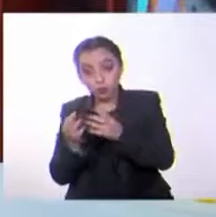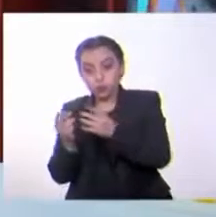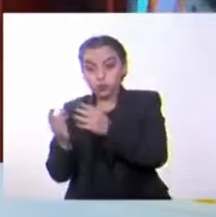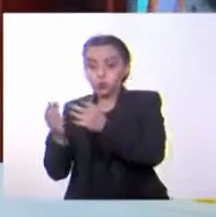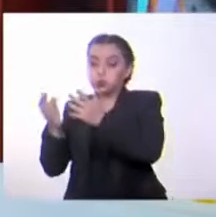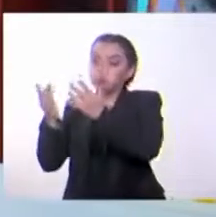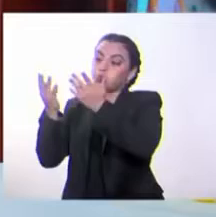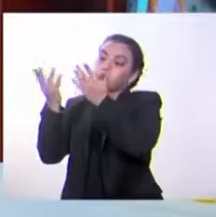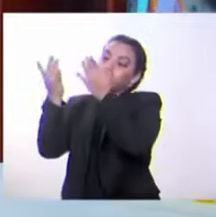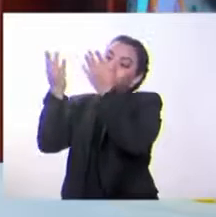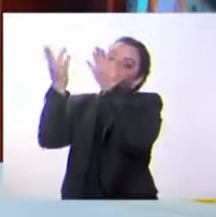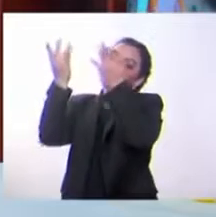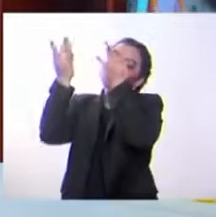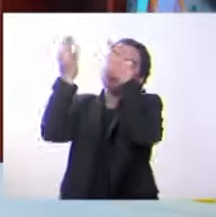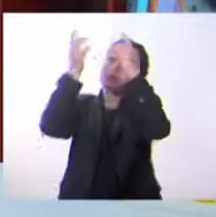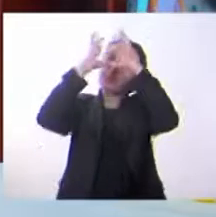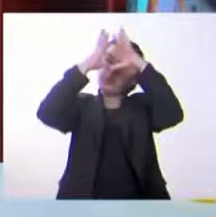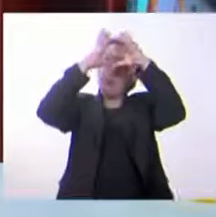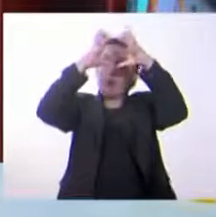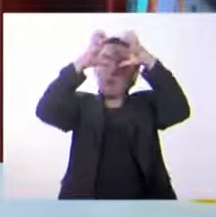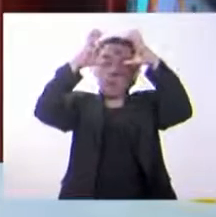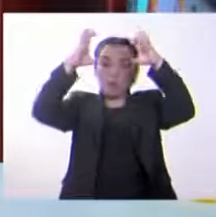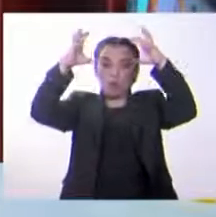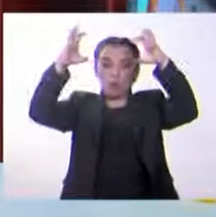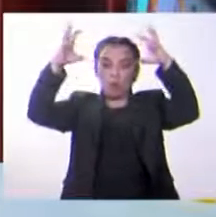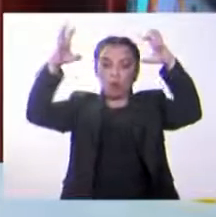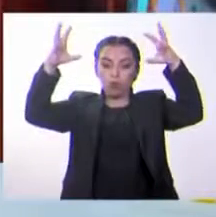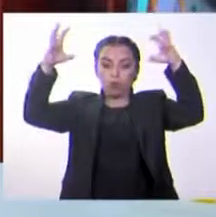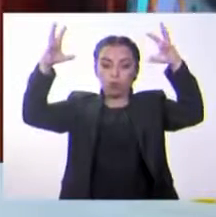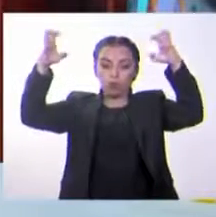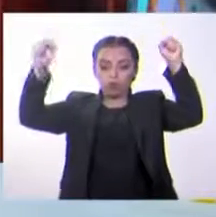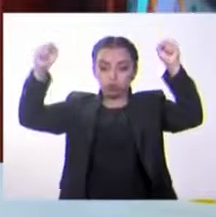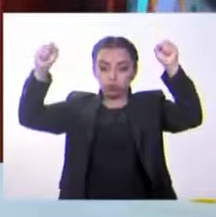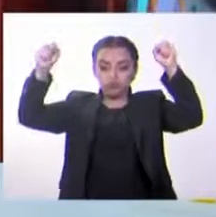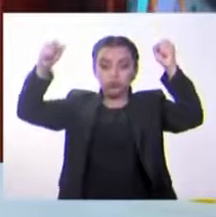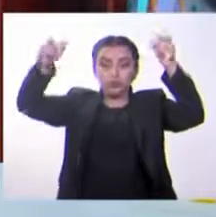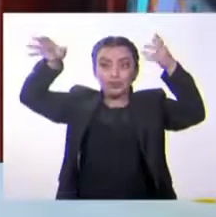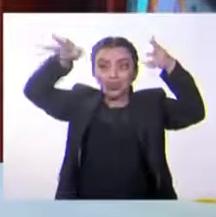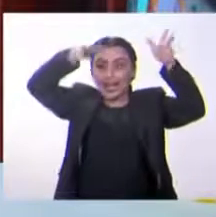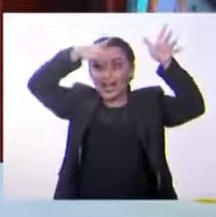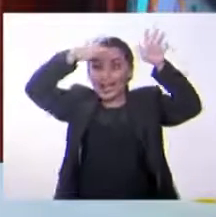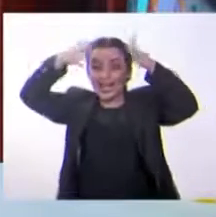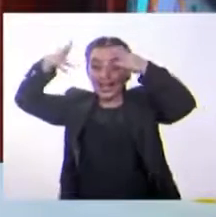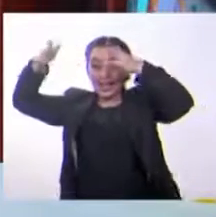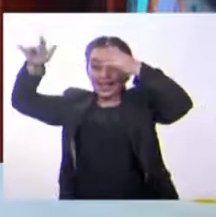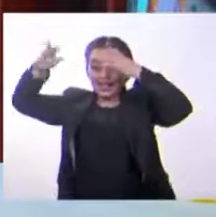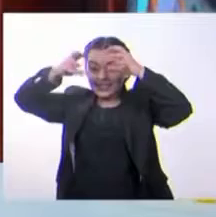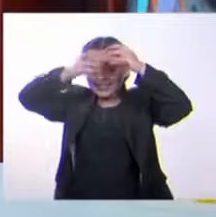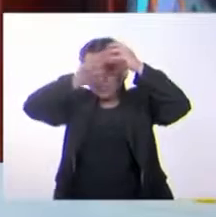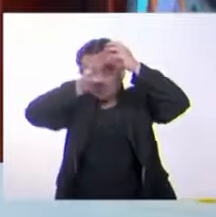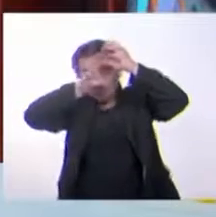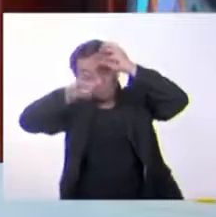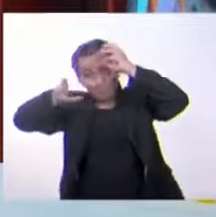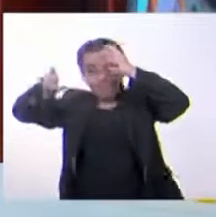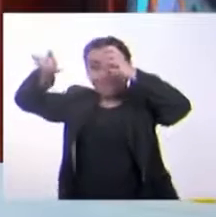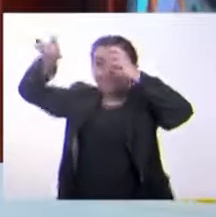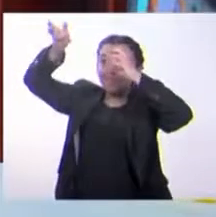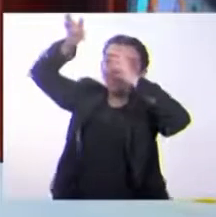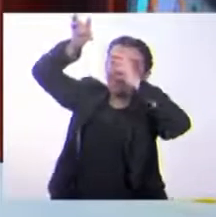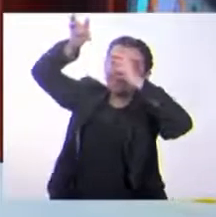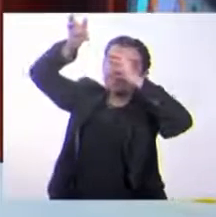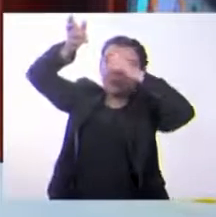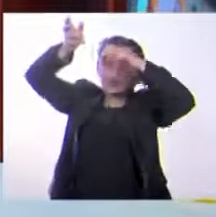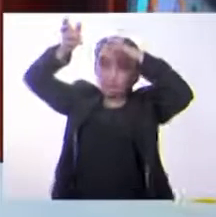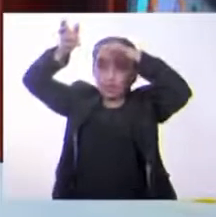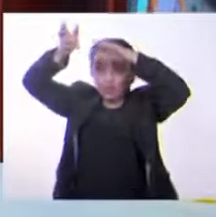pudiste ver en el experimento, el aire más caliente va a irse hacia arriba y va a empezar